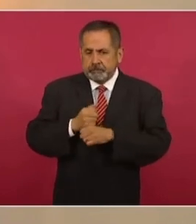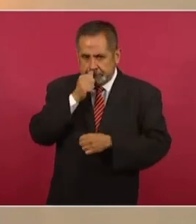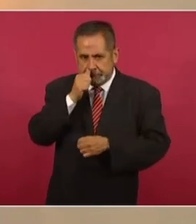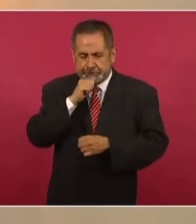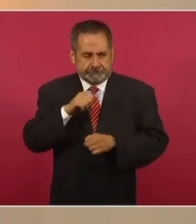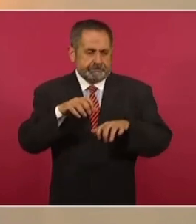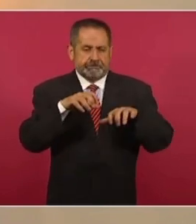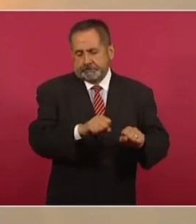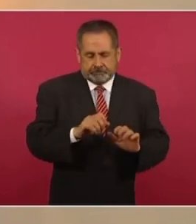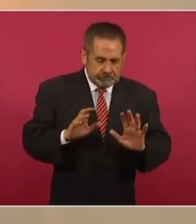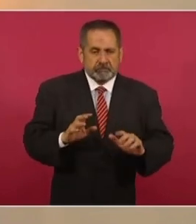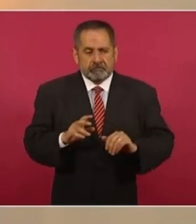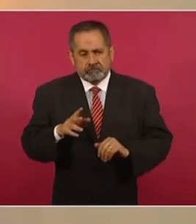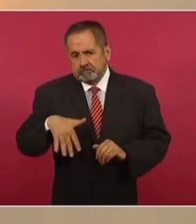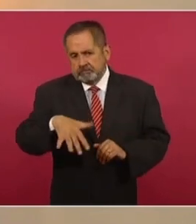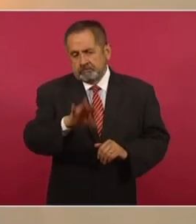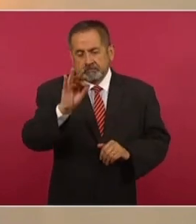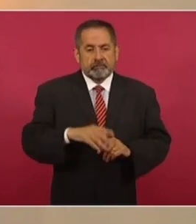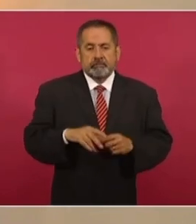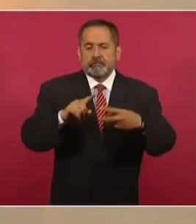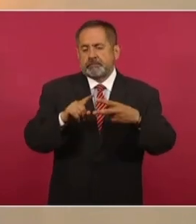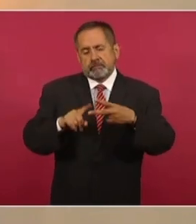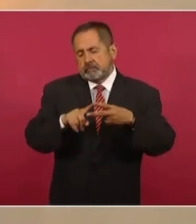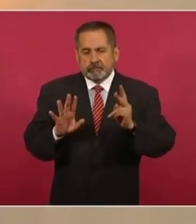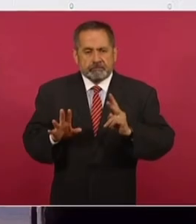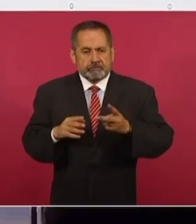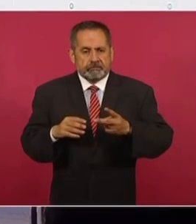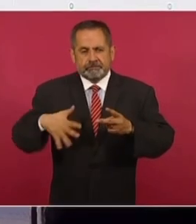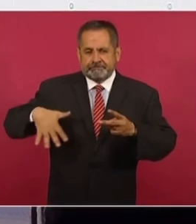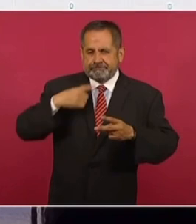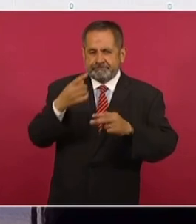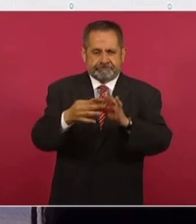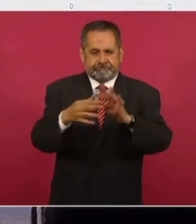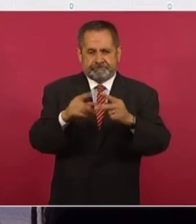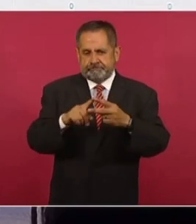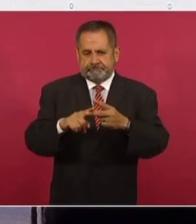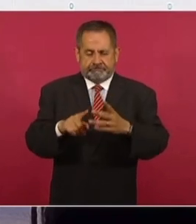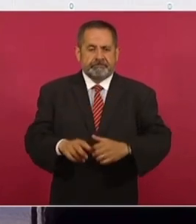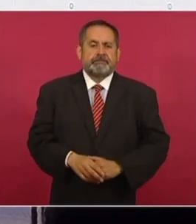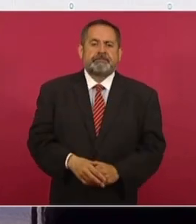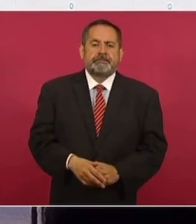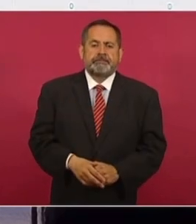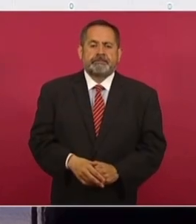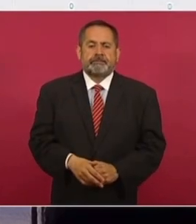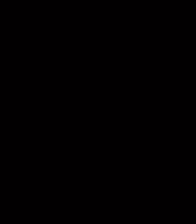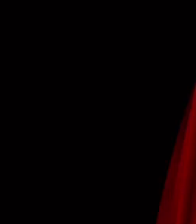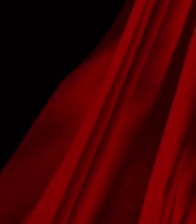ejecutado las órdenes de aprehensión y son los dos casos que comentamos hace unos momentos.